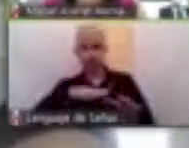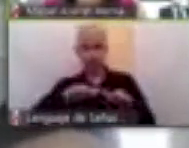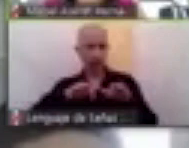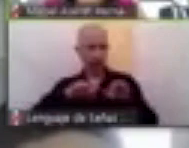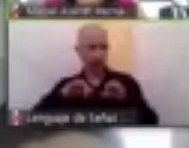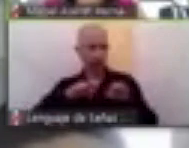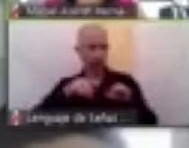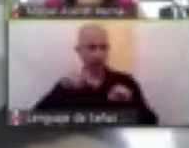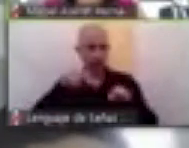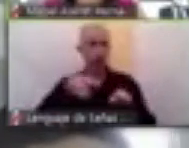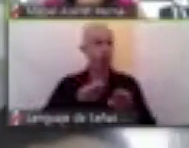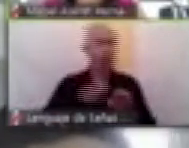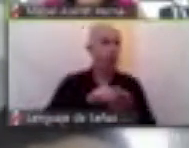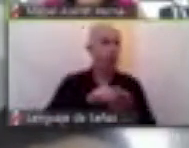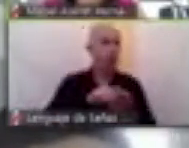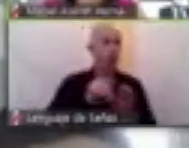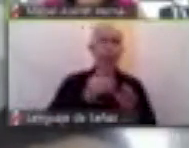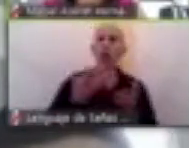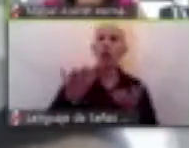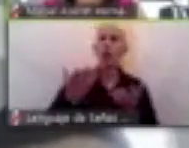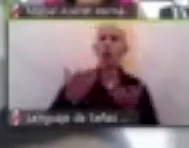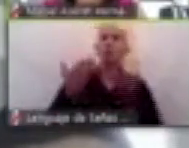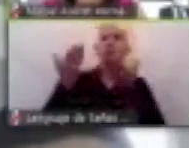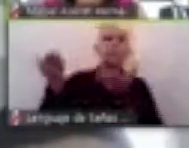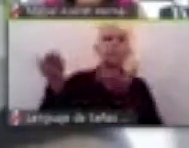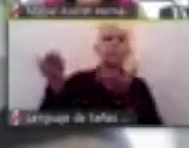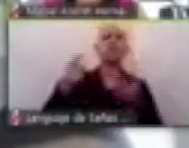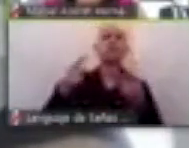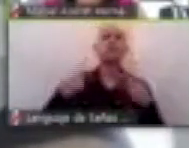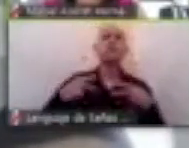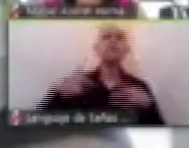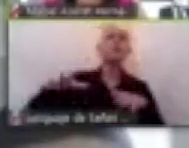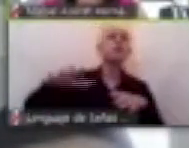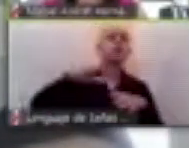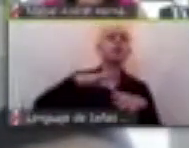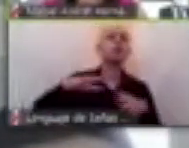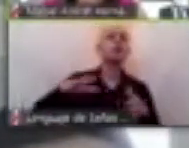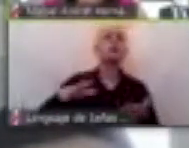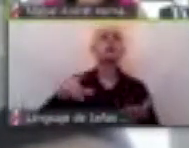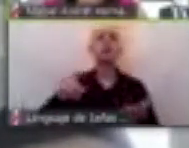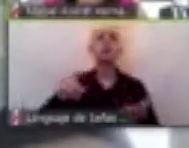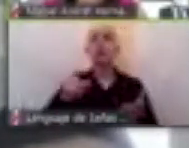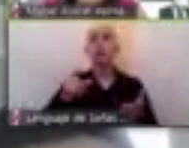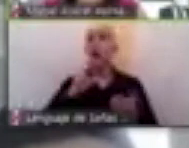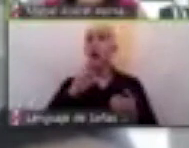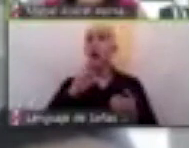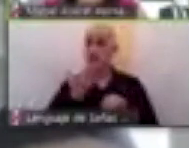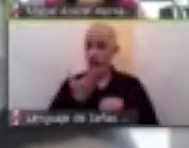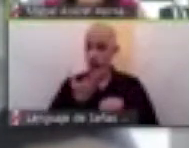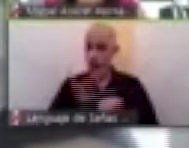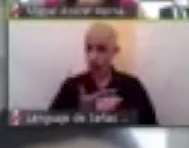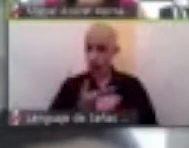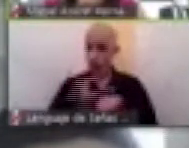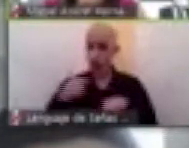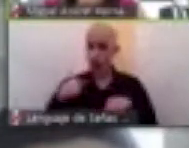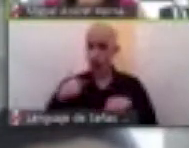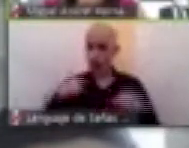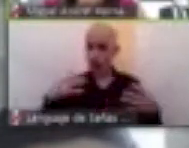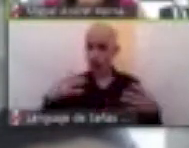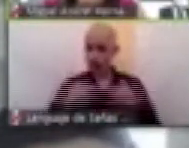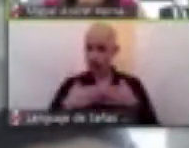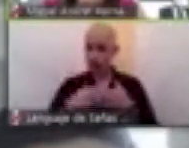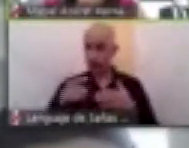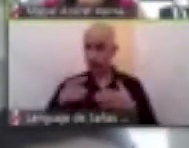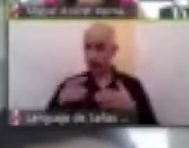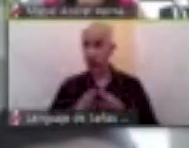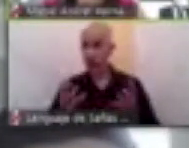con las y los veracruzanos no debemos olvidar que tenemos una responsabilidad social para con nuestro estado en la medida